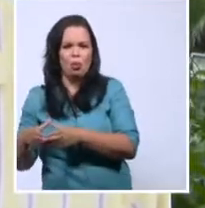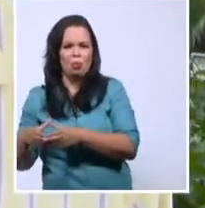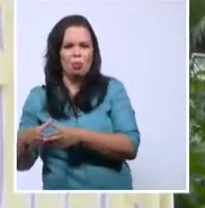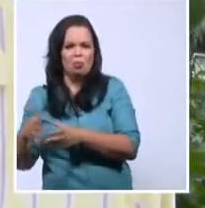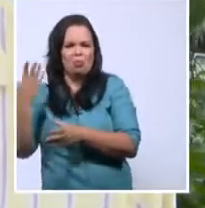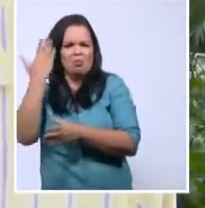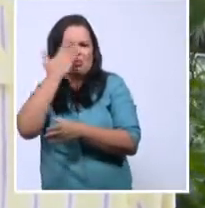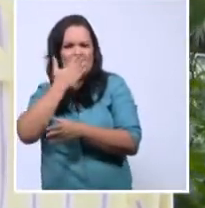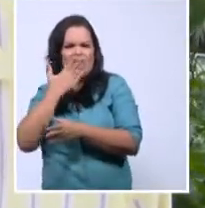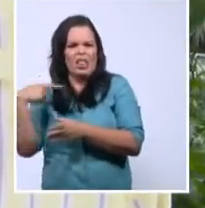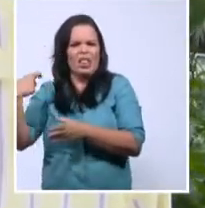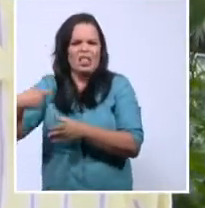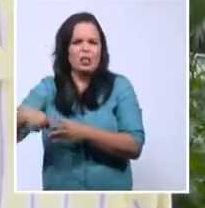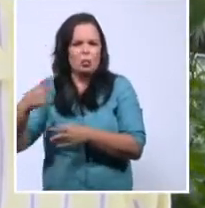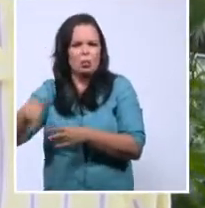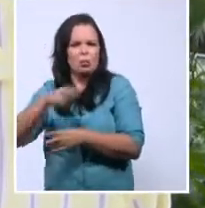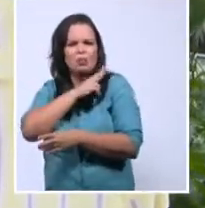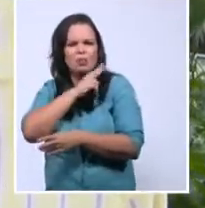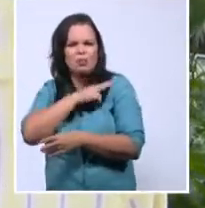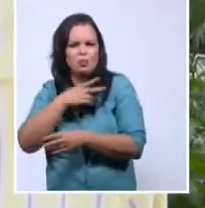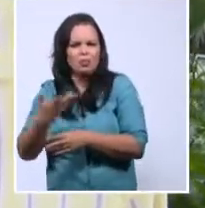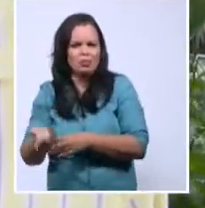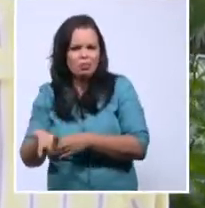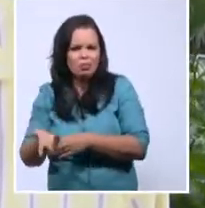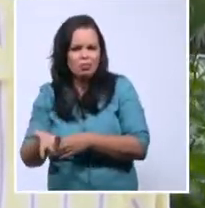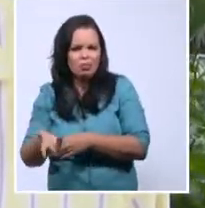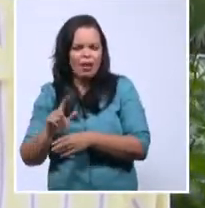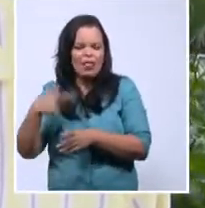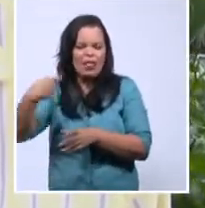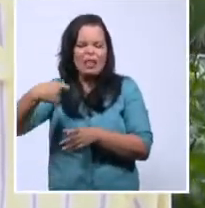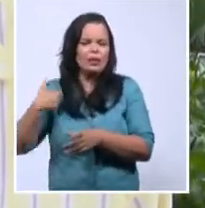en medio de una situación en que se están cuestionando